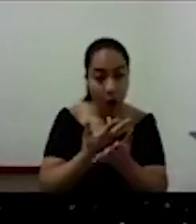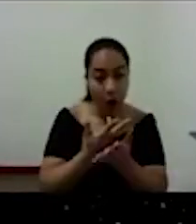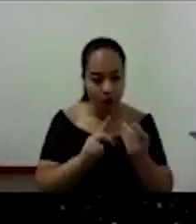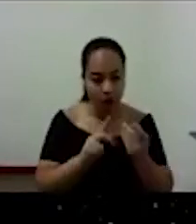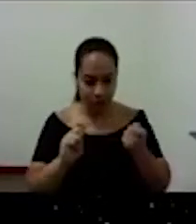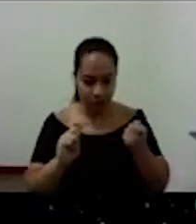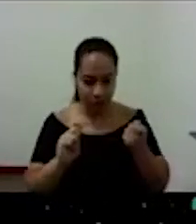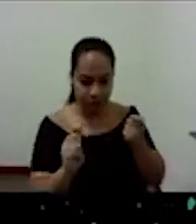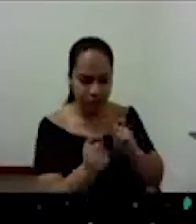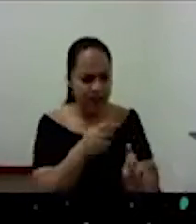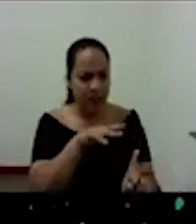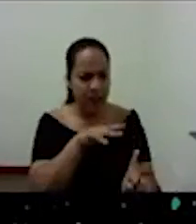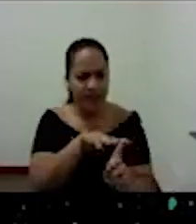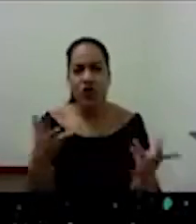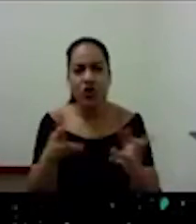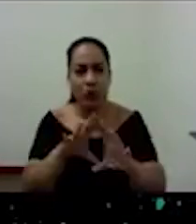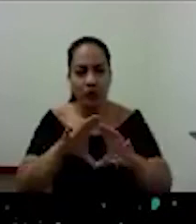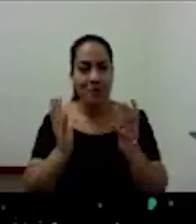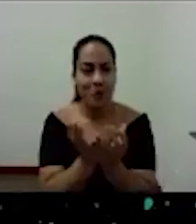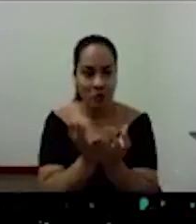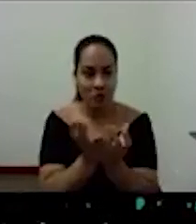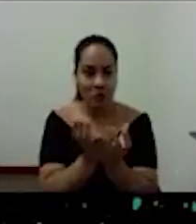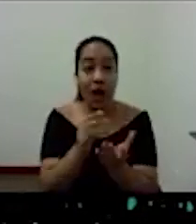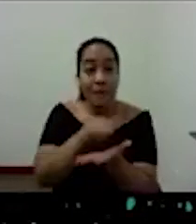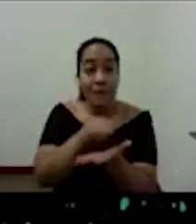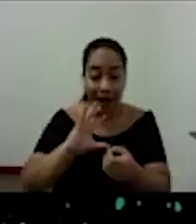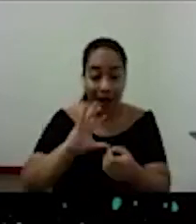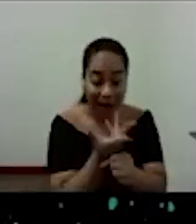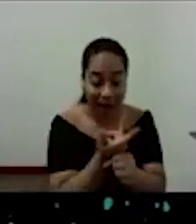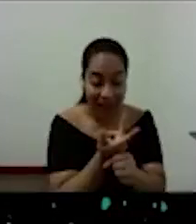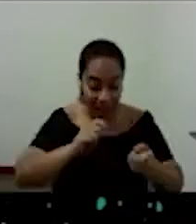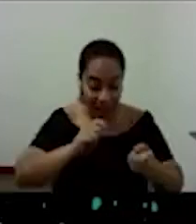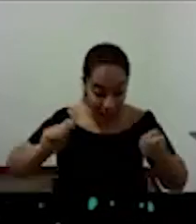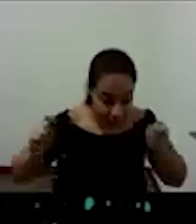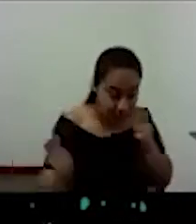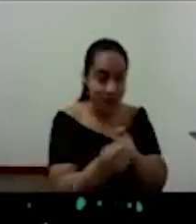mundo y en la que el arte se transforma